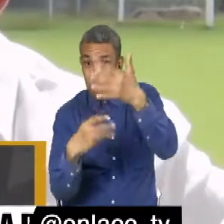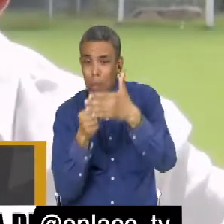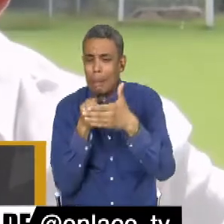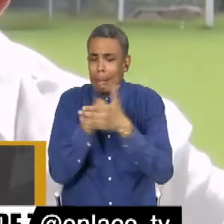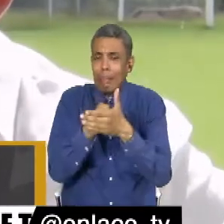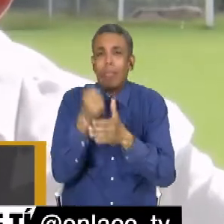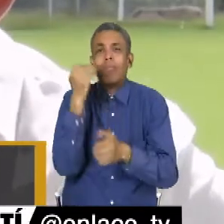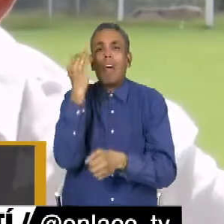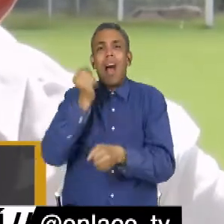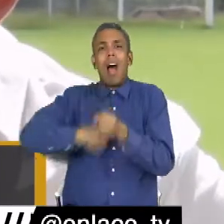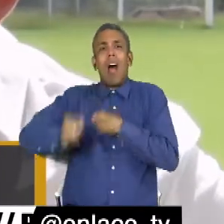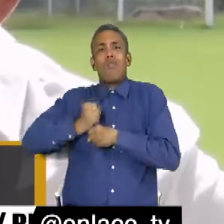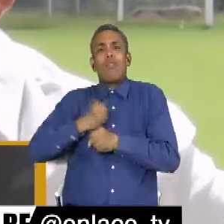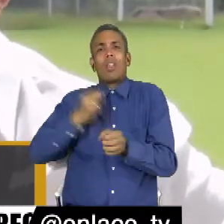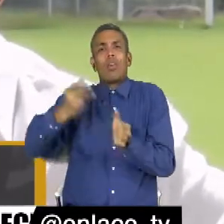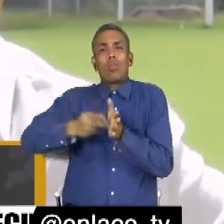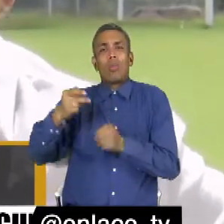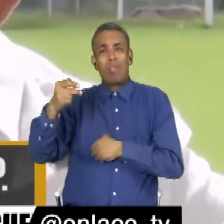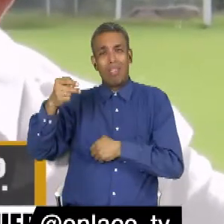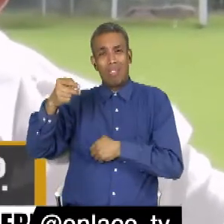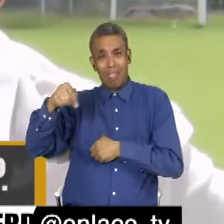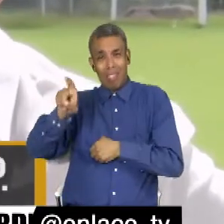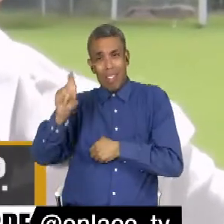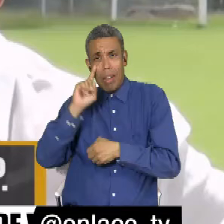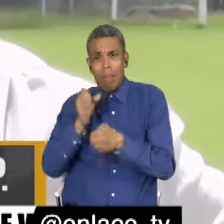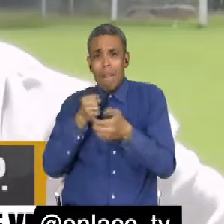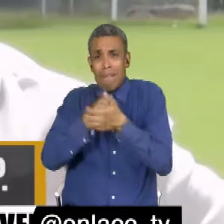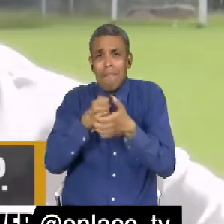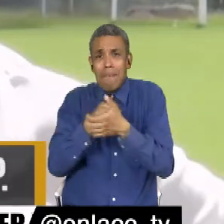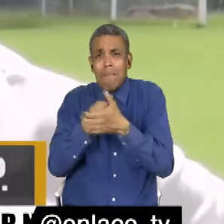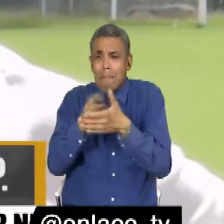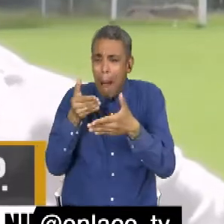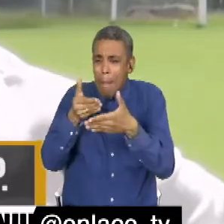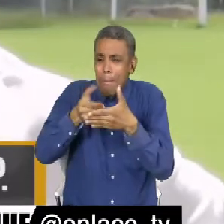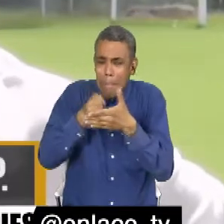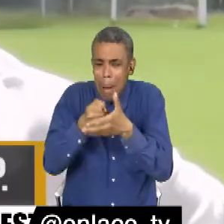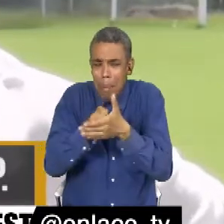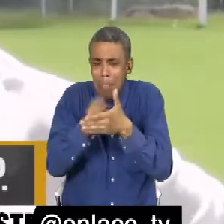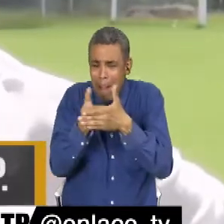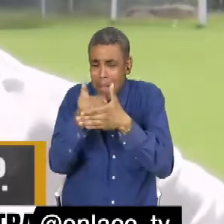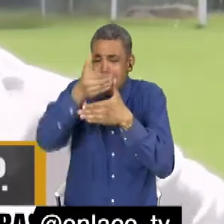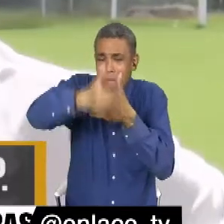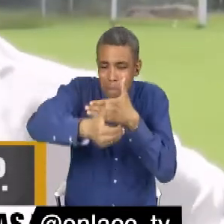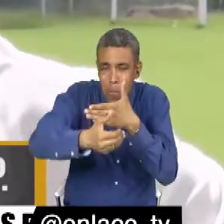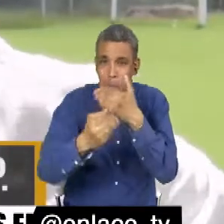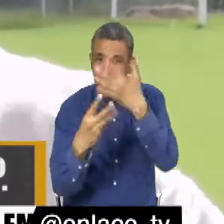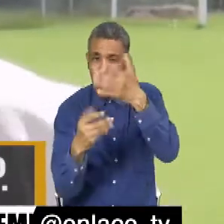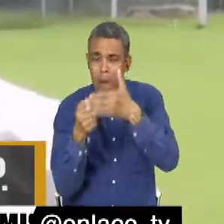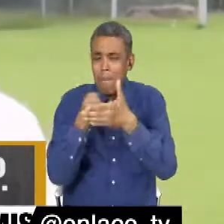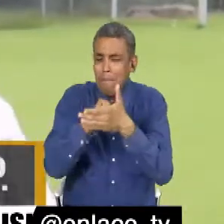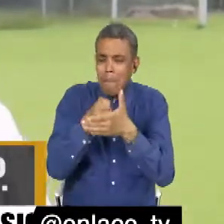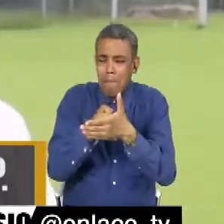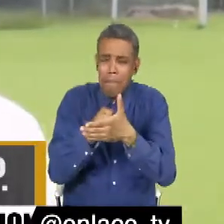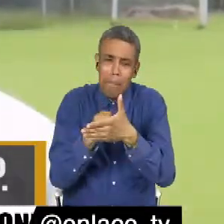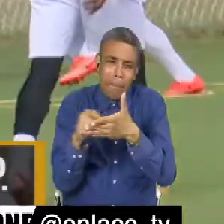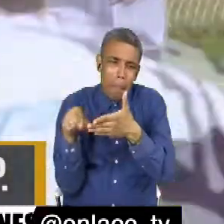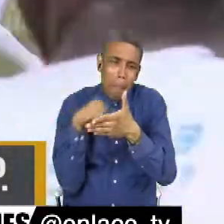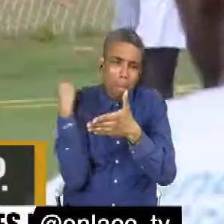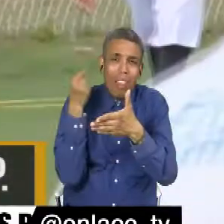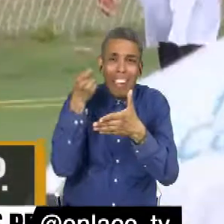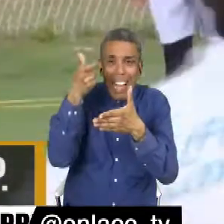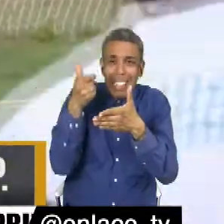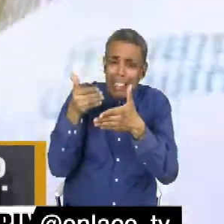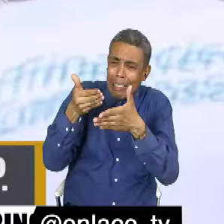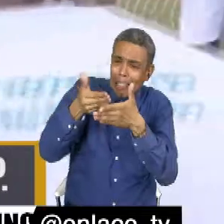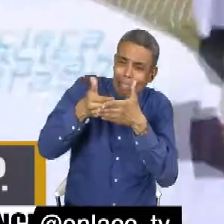en último partido, vamos a ver si este año confianza en Dios la ganamos, porque pues estamos en una situación muy similar.